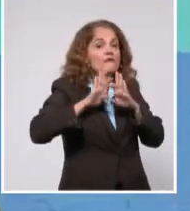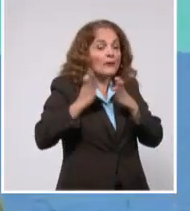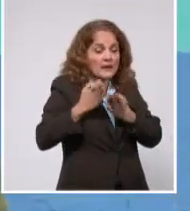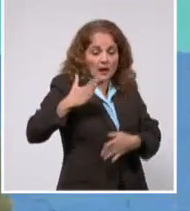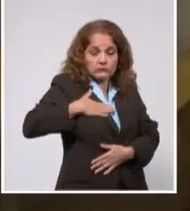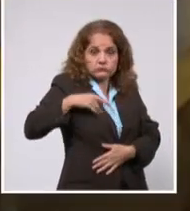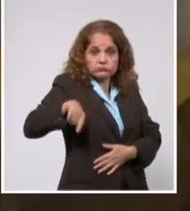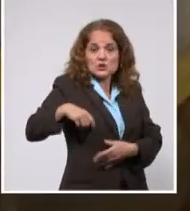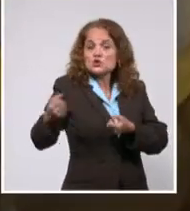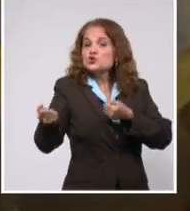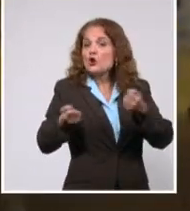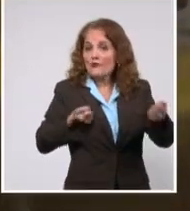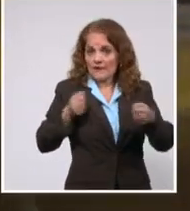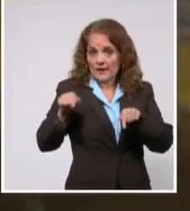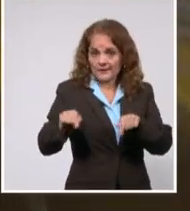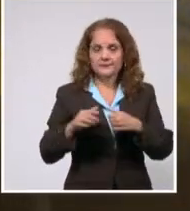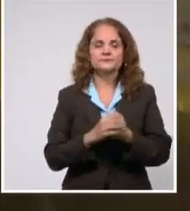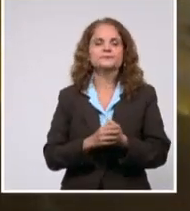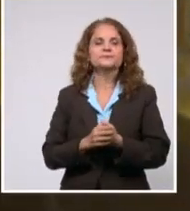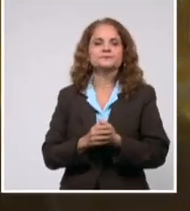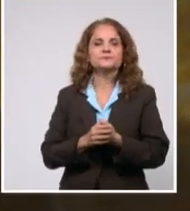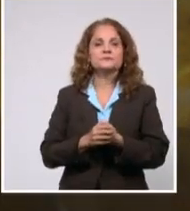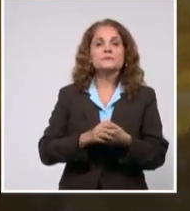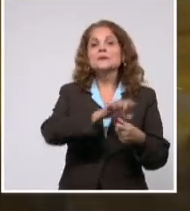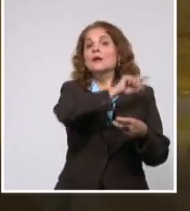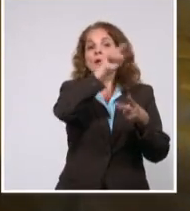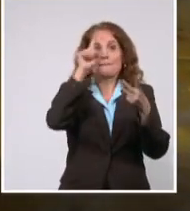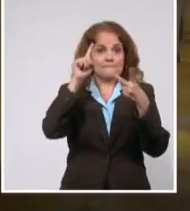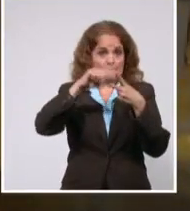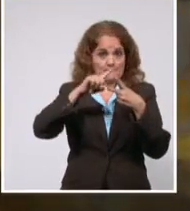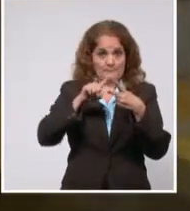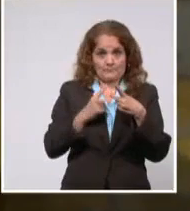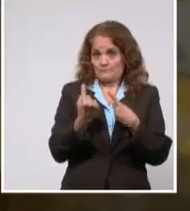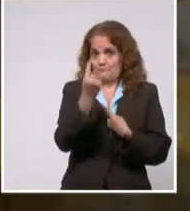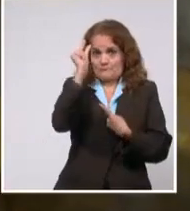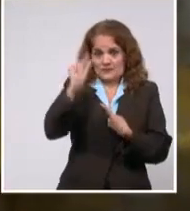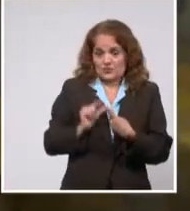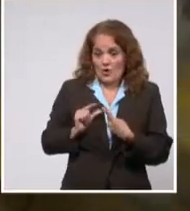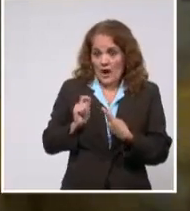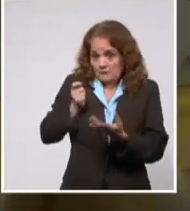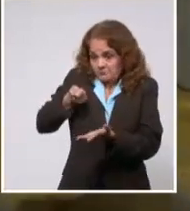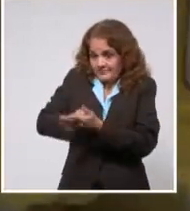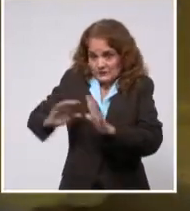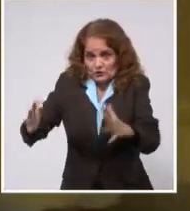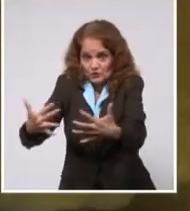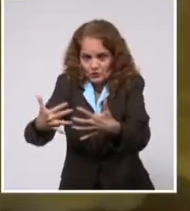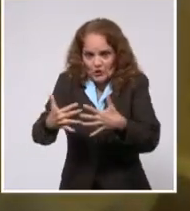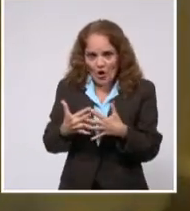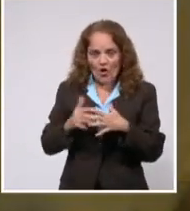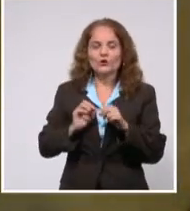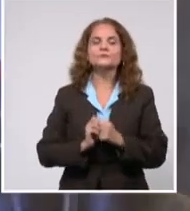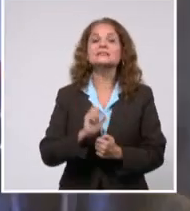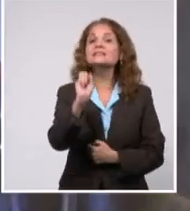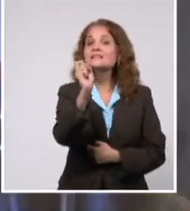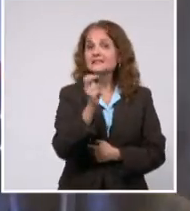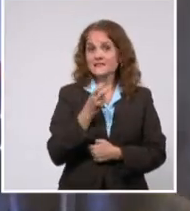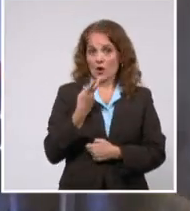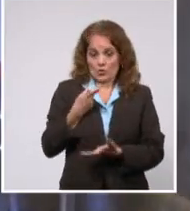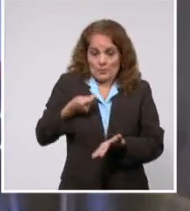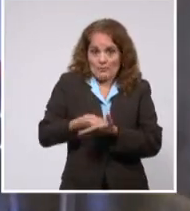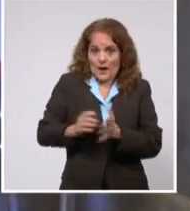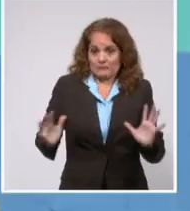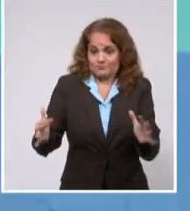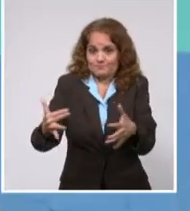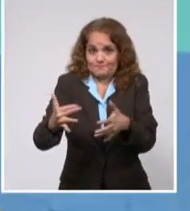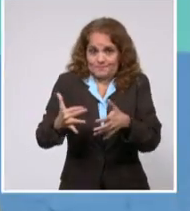del receptador. Tenemos al principal receptador, tenemos al segundo receptador, que es el trabajo por cuenta propia,